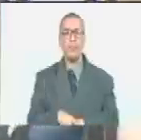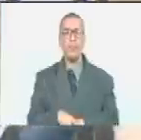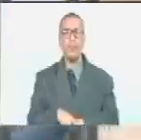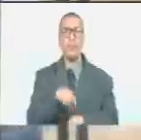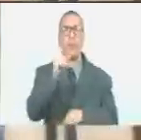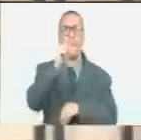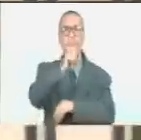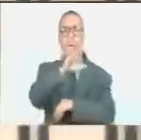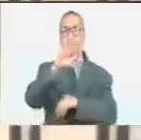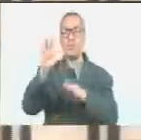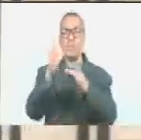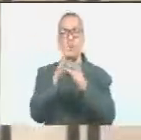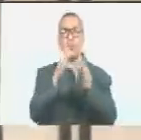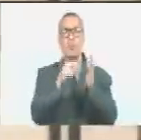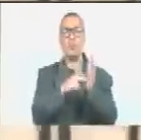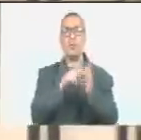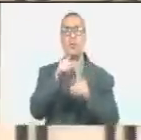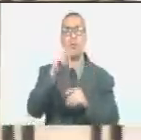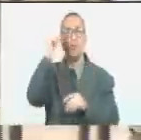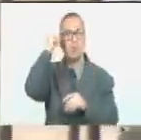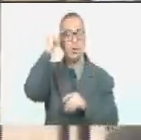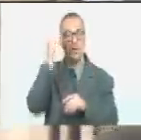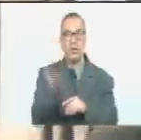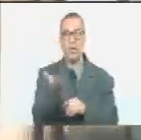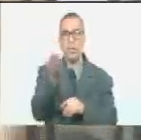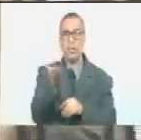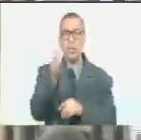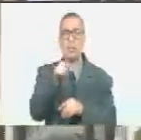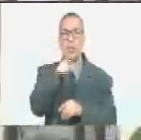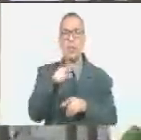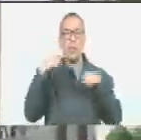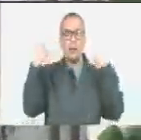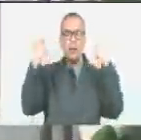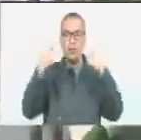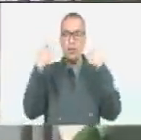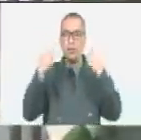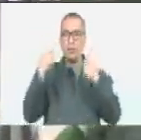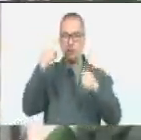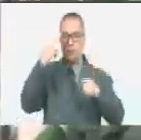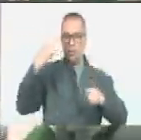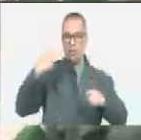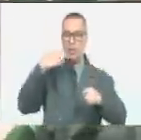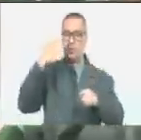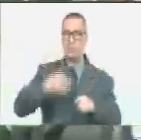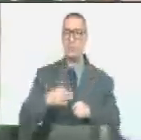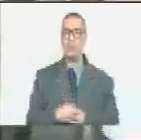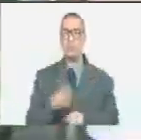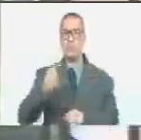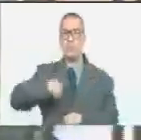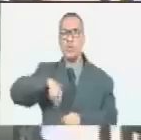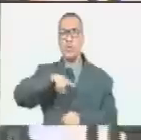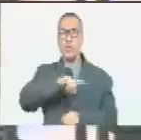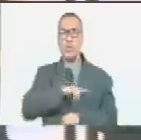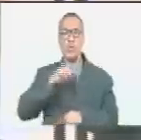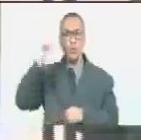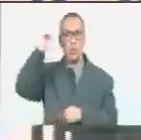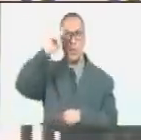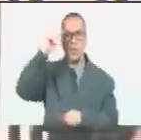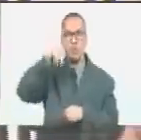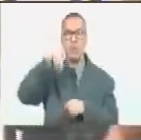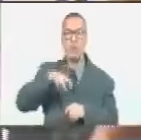el 25 de abril un día importante para celebrar y honrar a nuestros